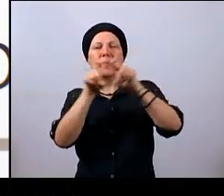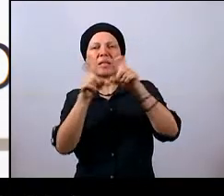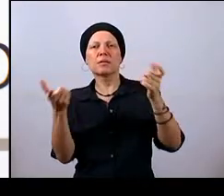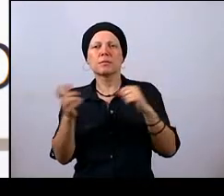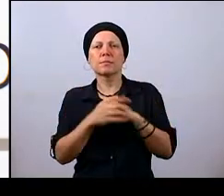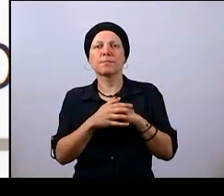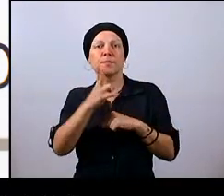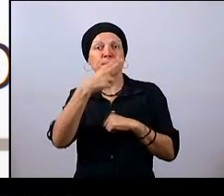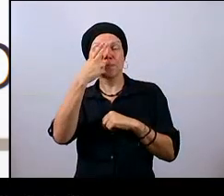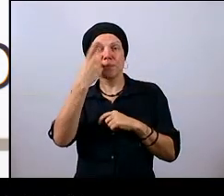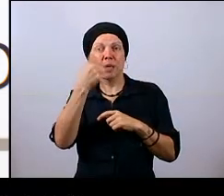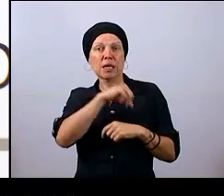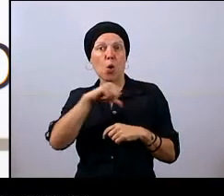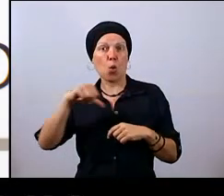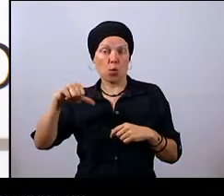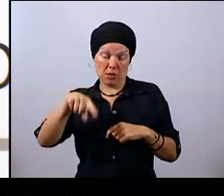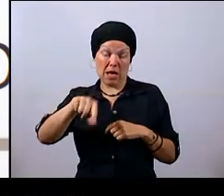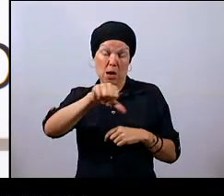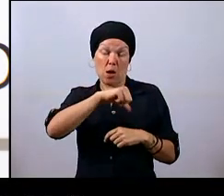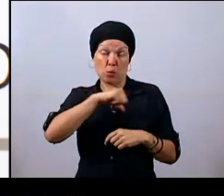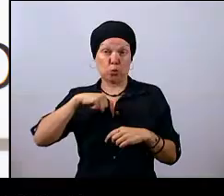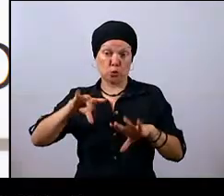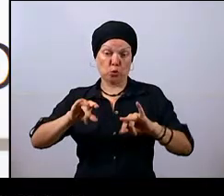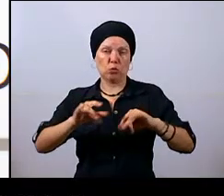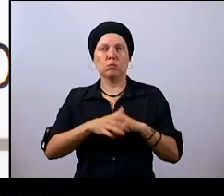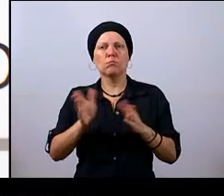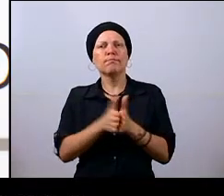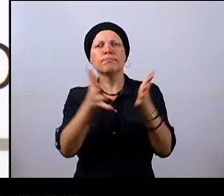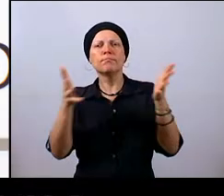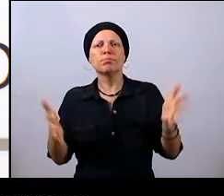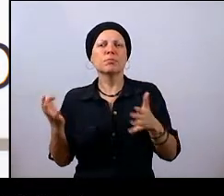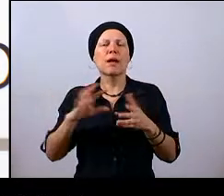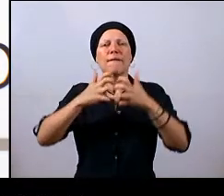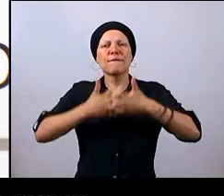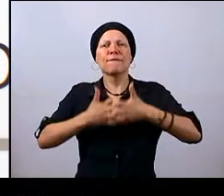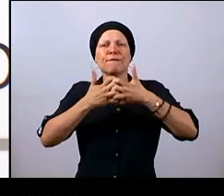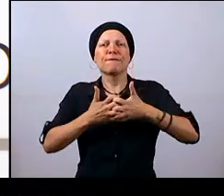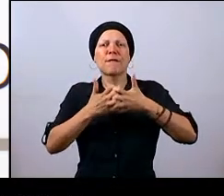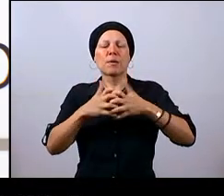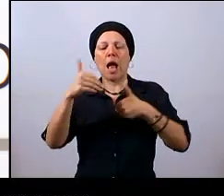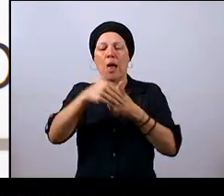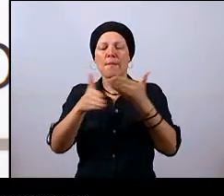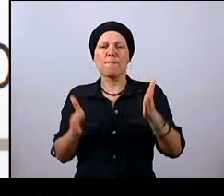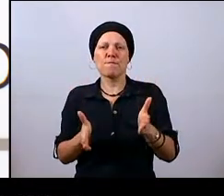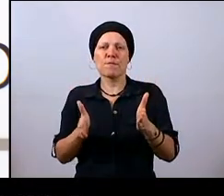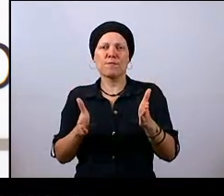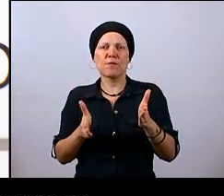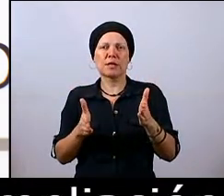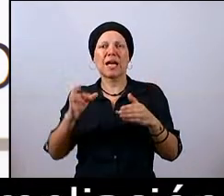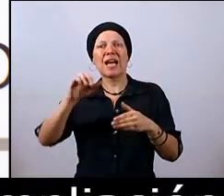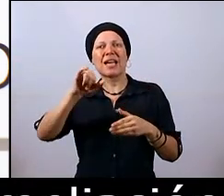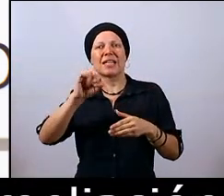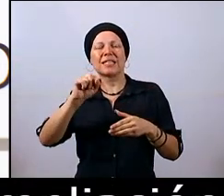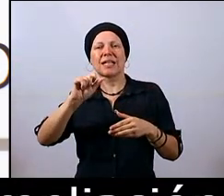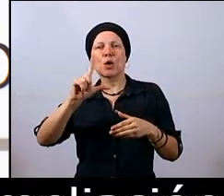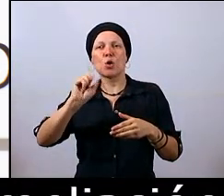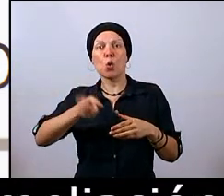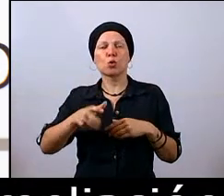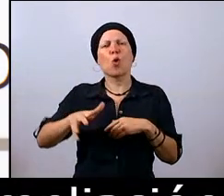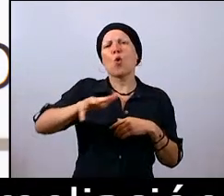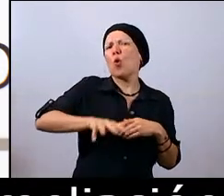de interés autonómico de la ampliación de la fábrica de envases Resilux.